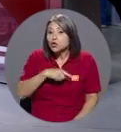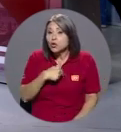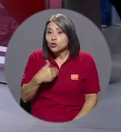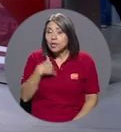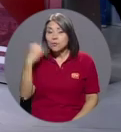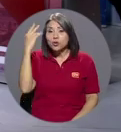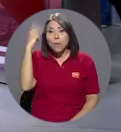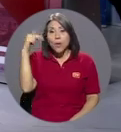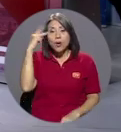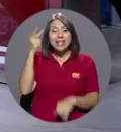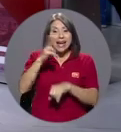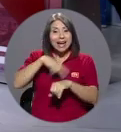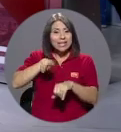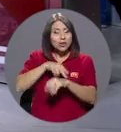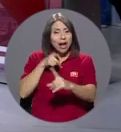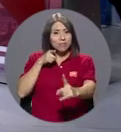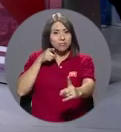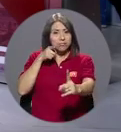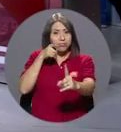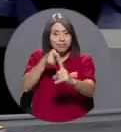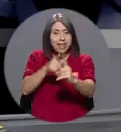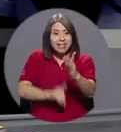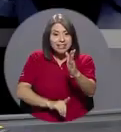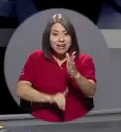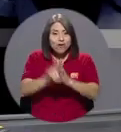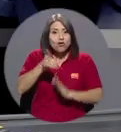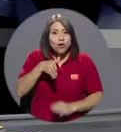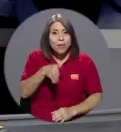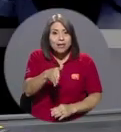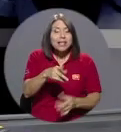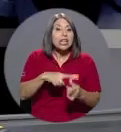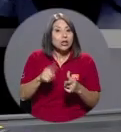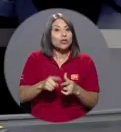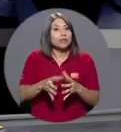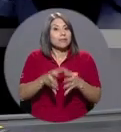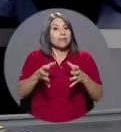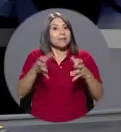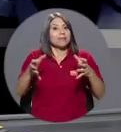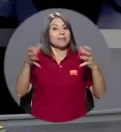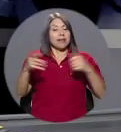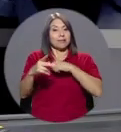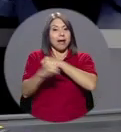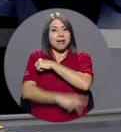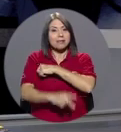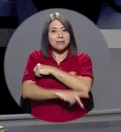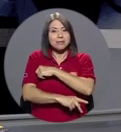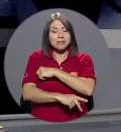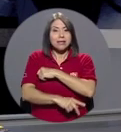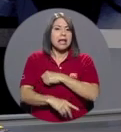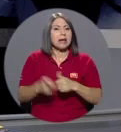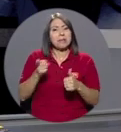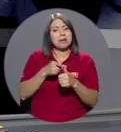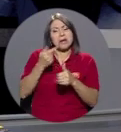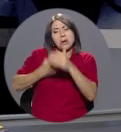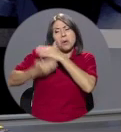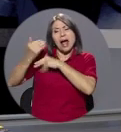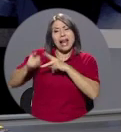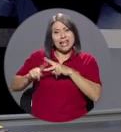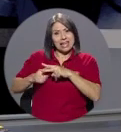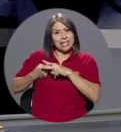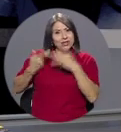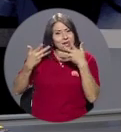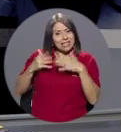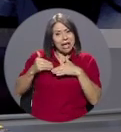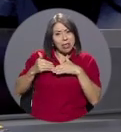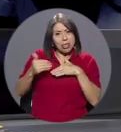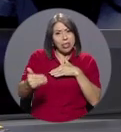Si tenemos una política nacional dirigida básicamente al desarrollo de este sector, pues así es como va a crecer el país. O sea, al